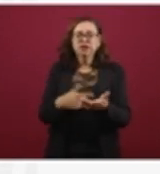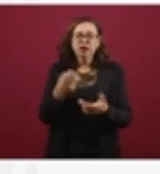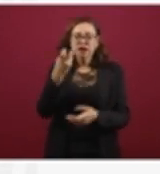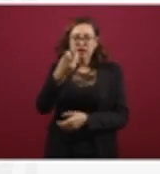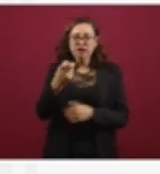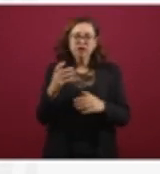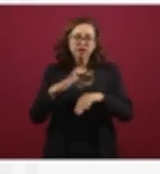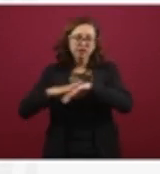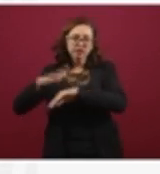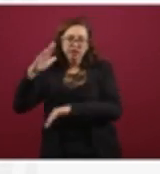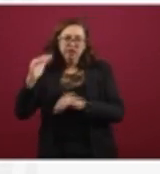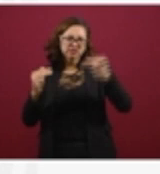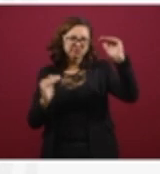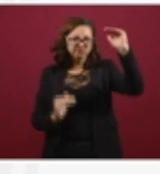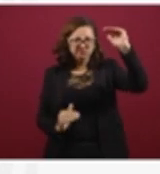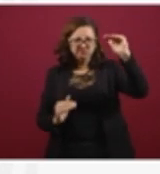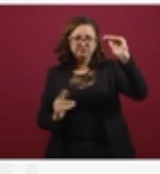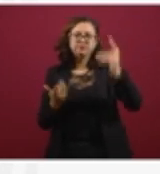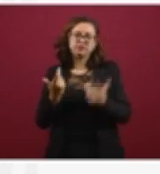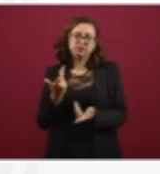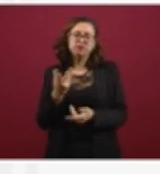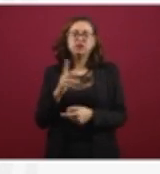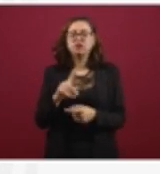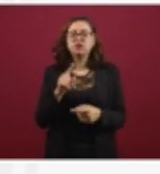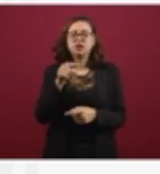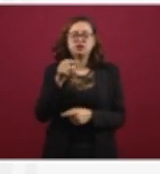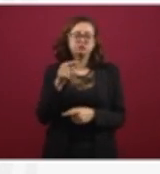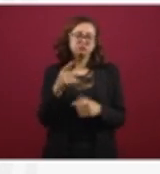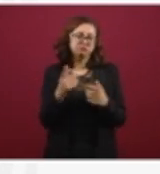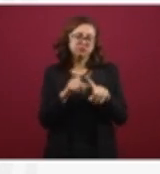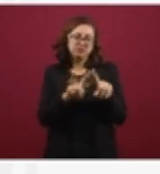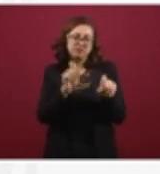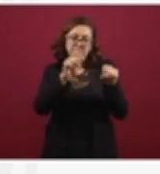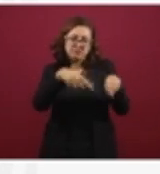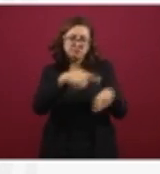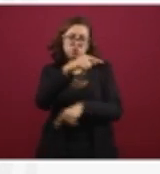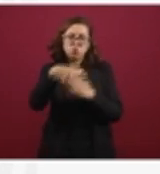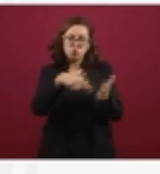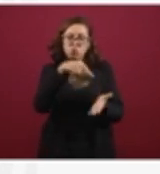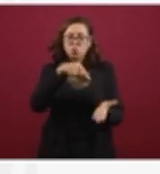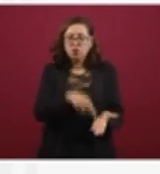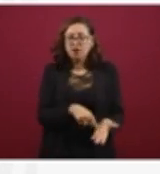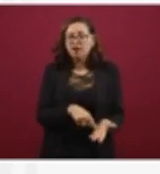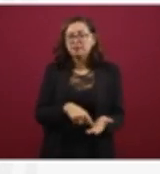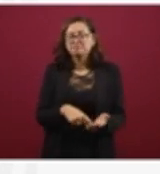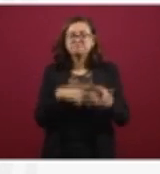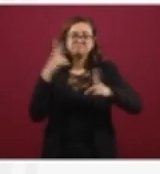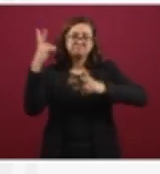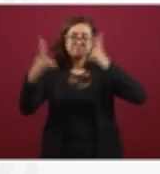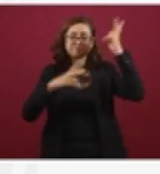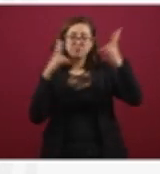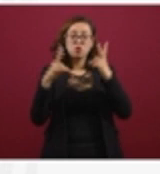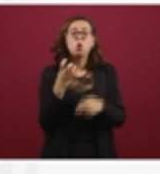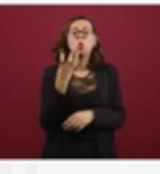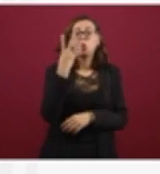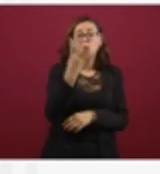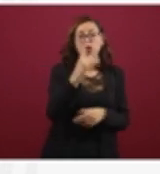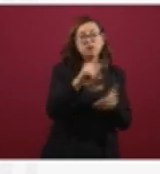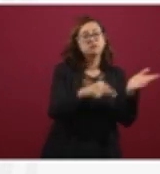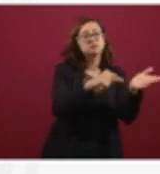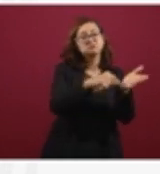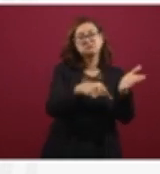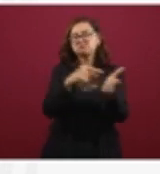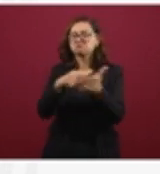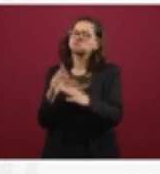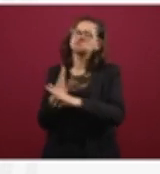coincidencia. Y son cuatro que no permitieron la verificación en la semana pasada.